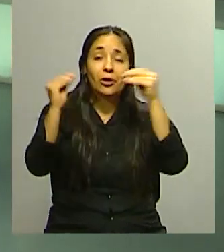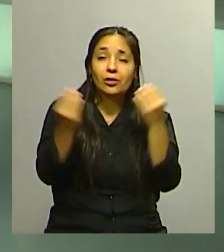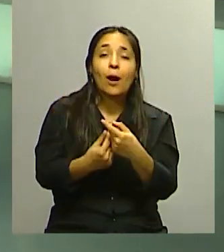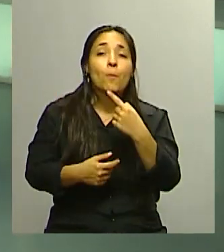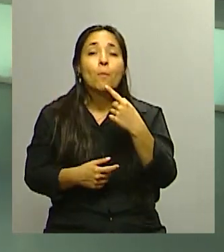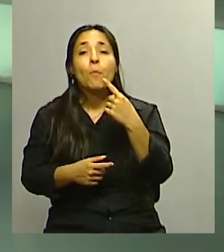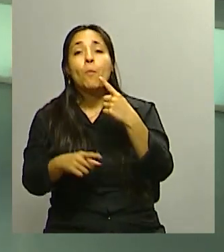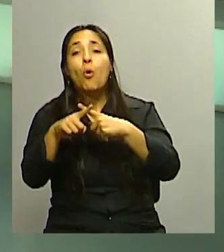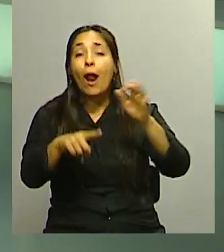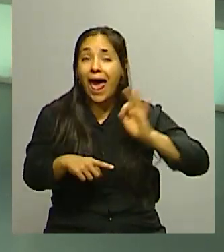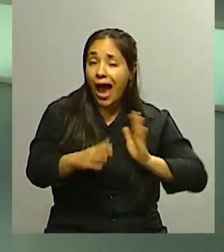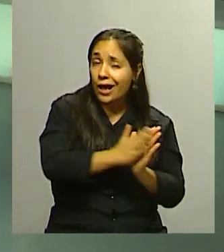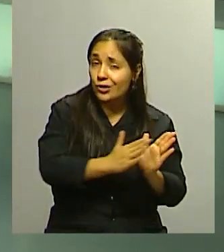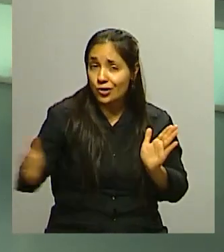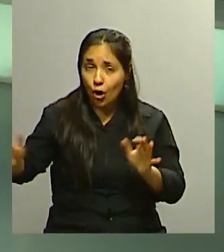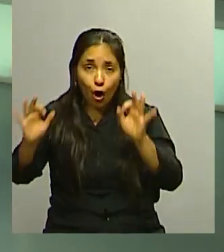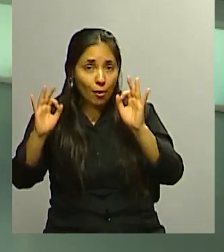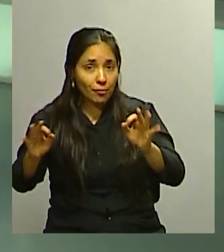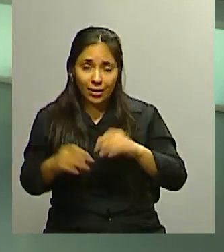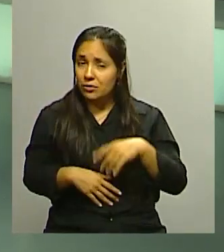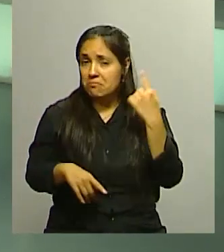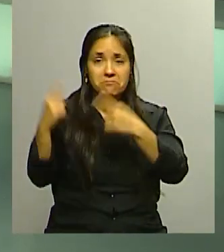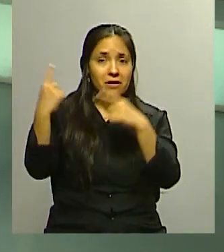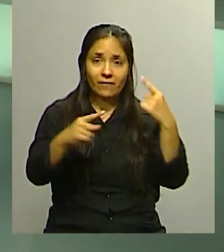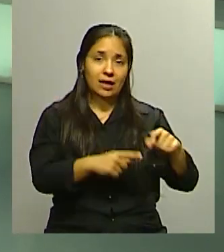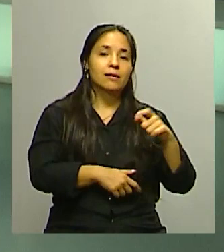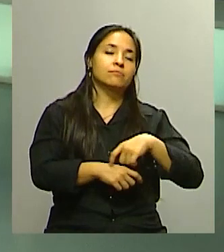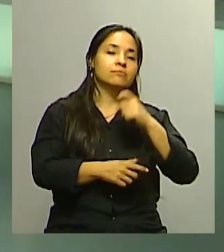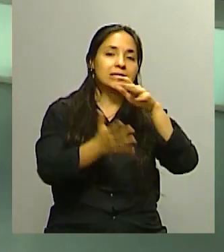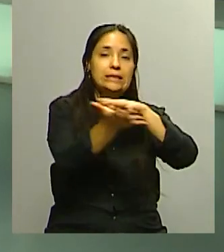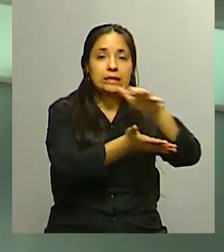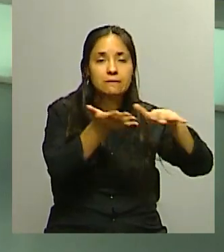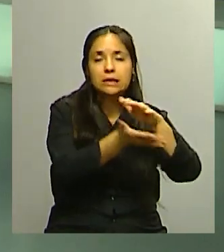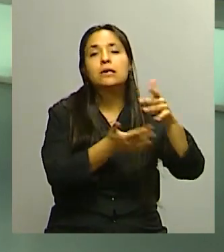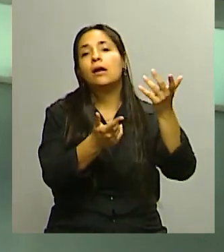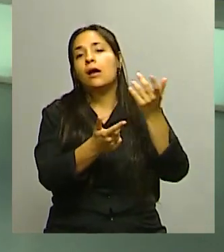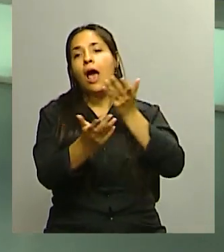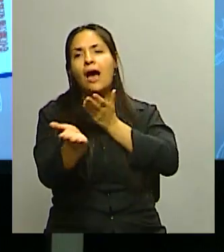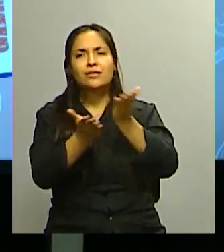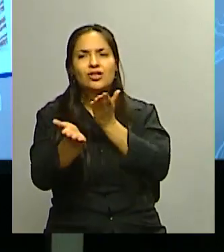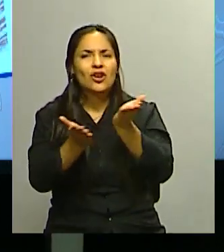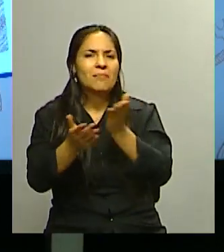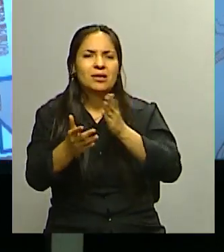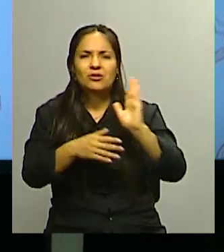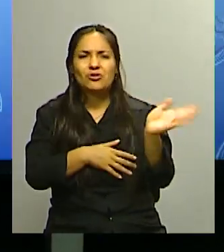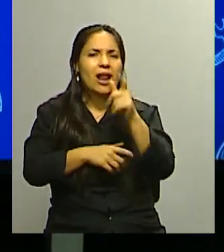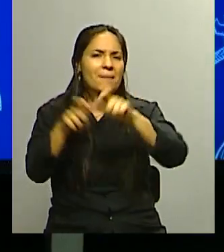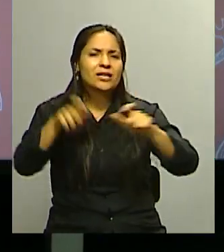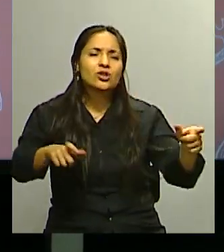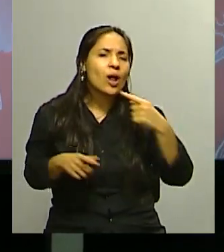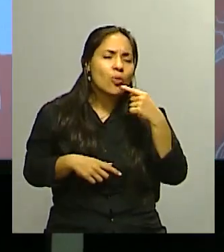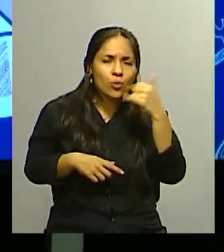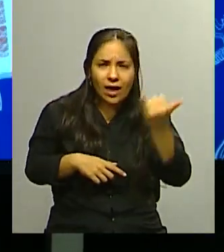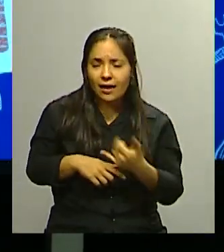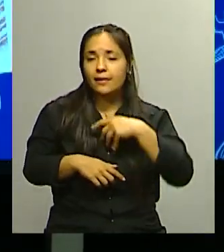tipo, ¿no? Me imagino que hay, bueno, vos mencionabas recién, civil, de todo tipo de asesoramiento que pide la gente, ¿no?